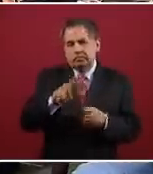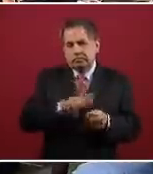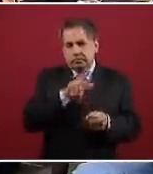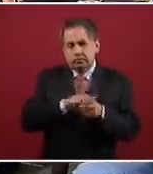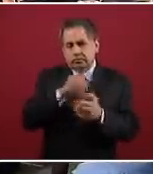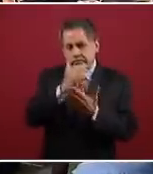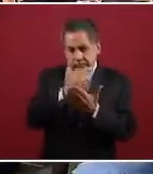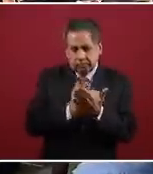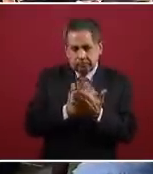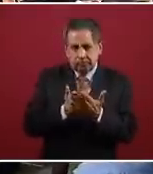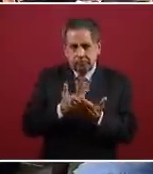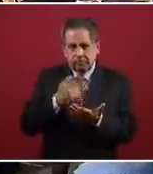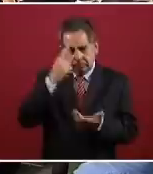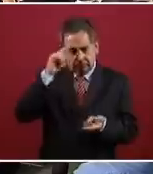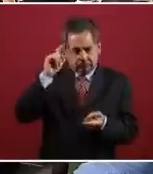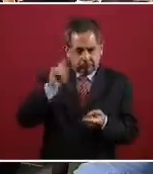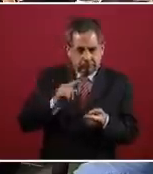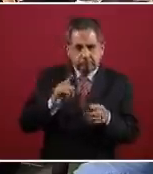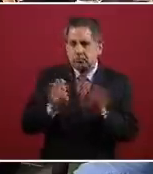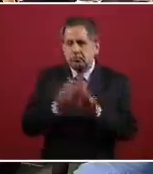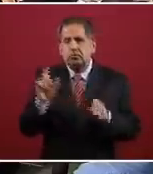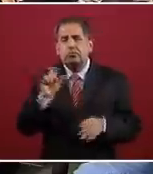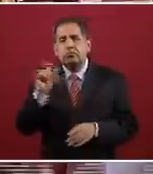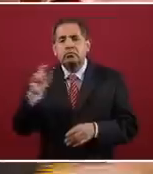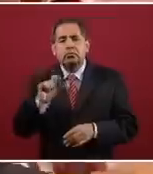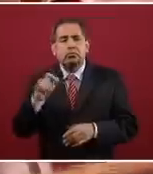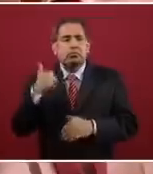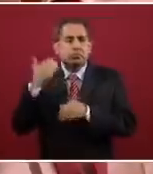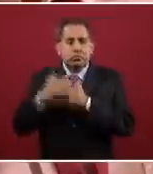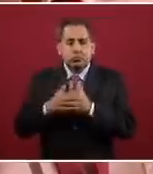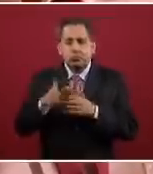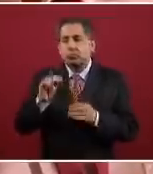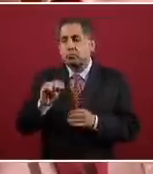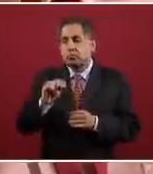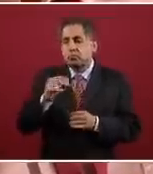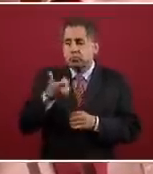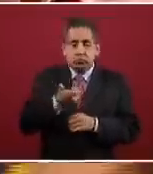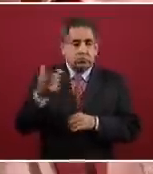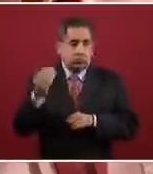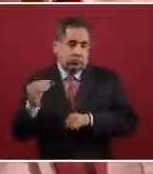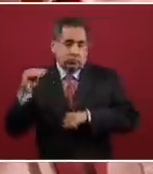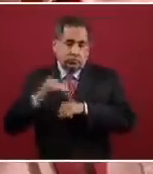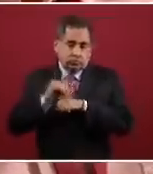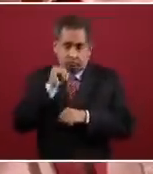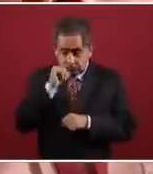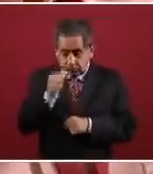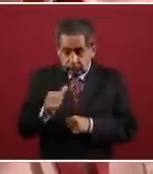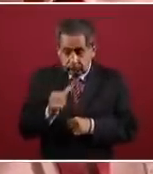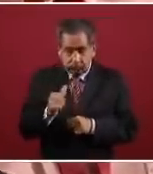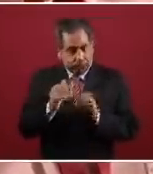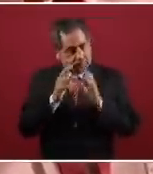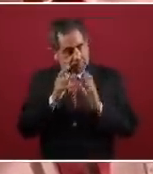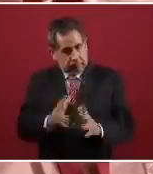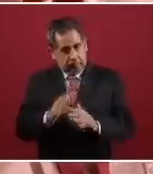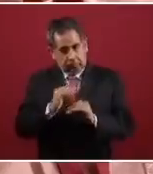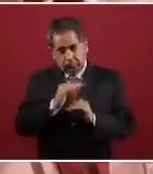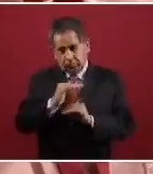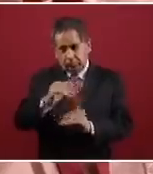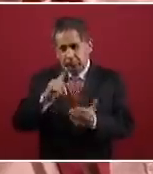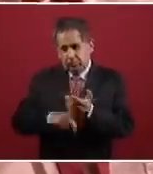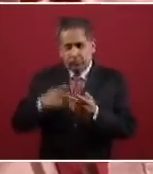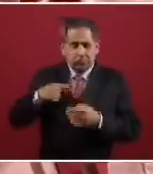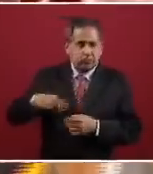evidentemente, esta baja eventual o no incrementará el costo que paga el